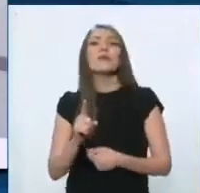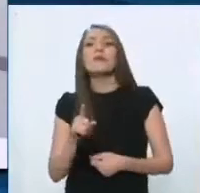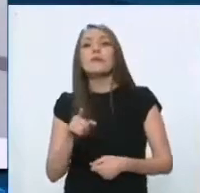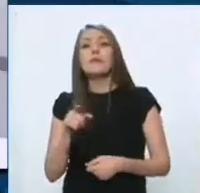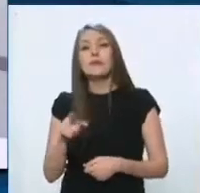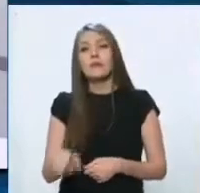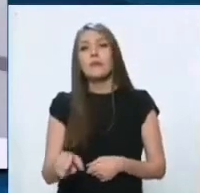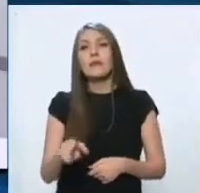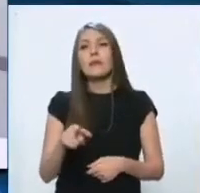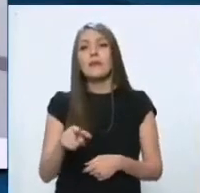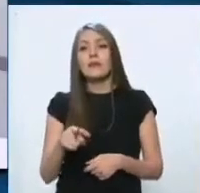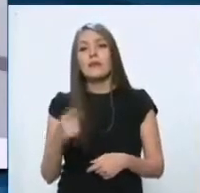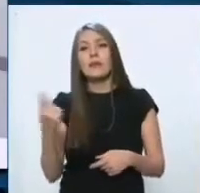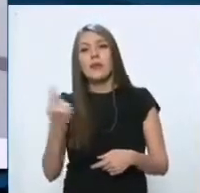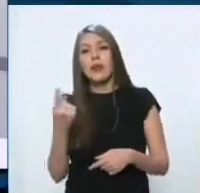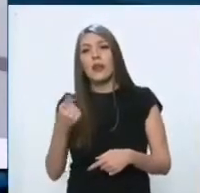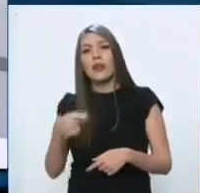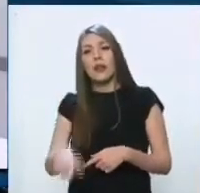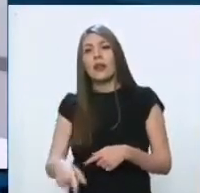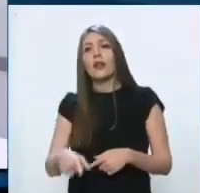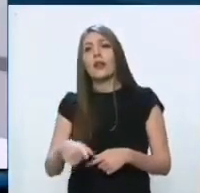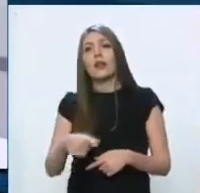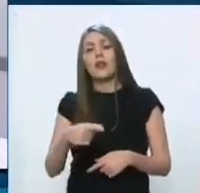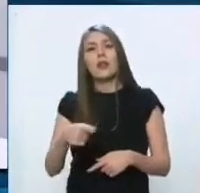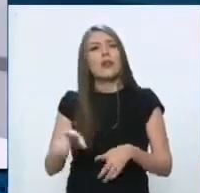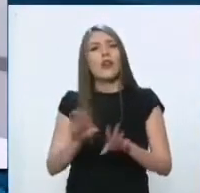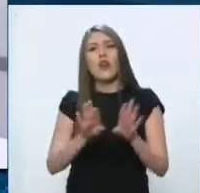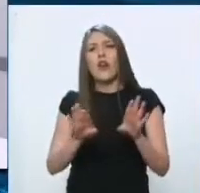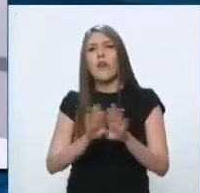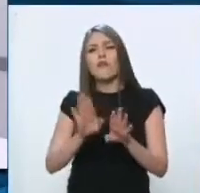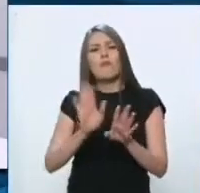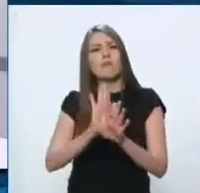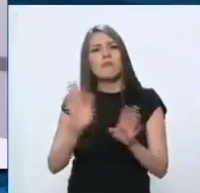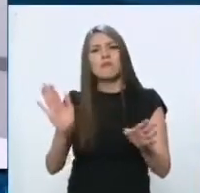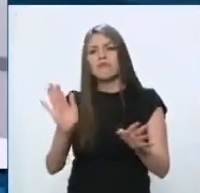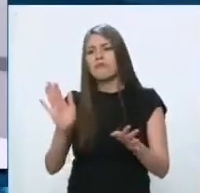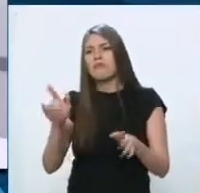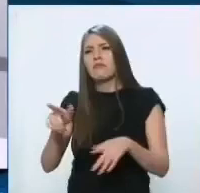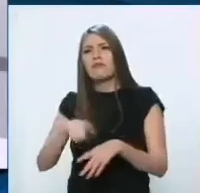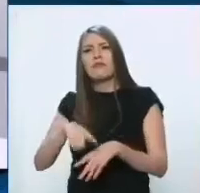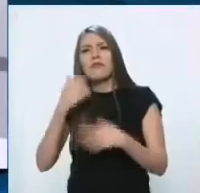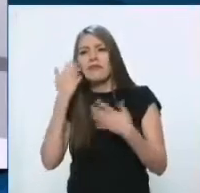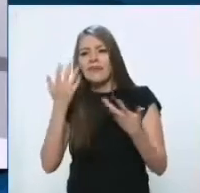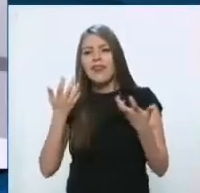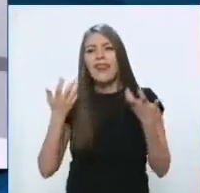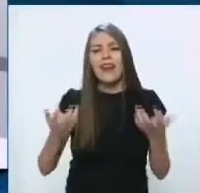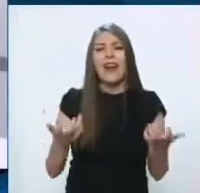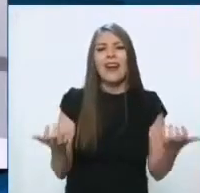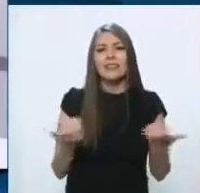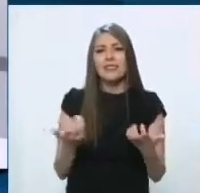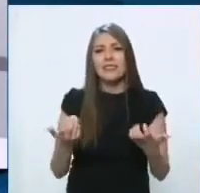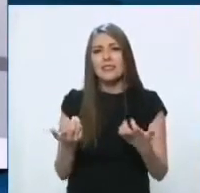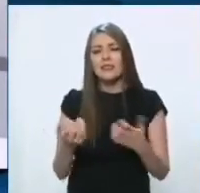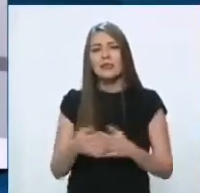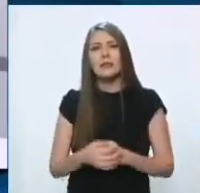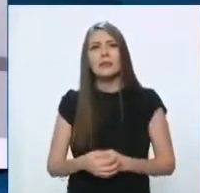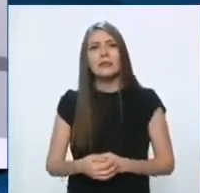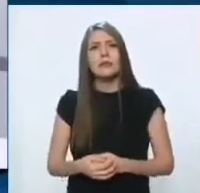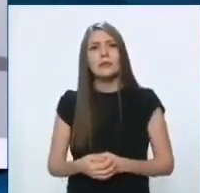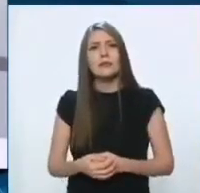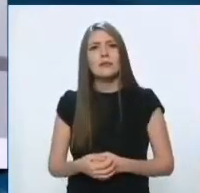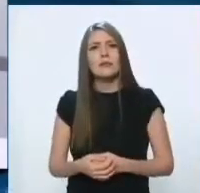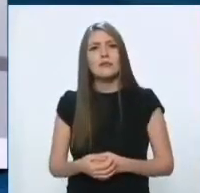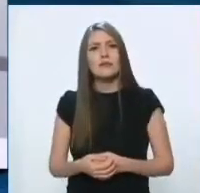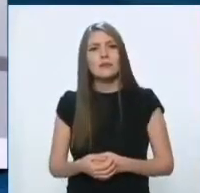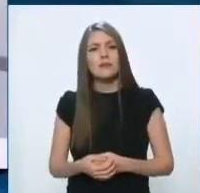ya polarizó al país, yo no veo que en este momento haya ninguna intención, es el hecho